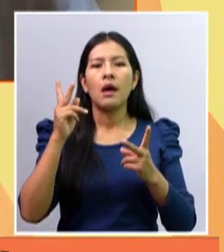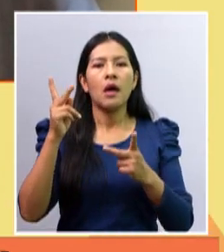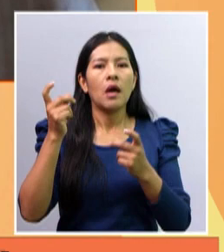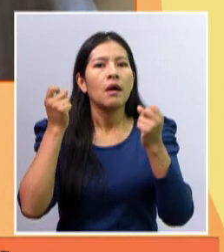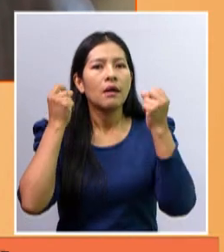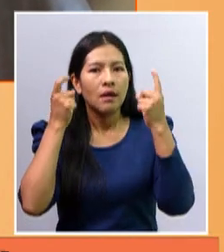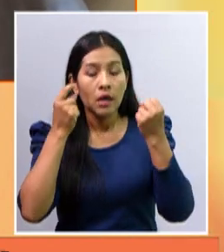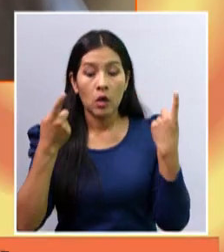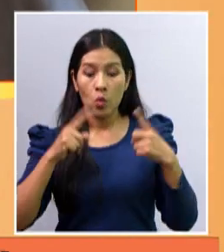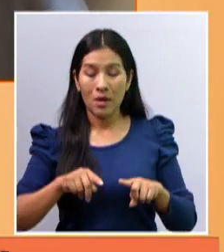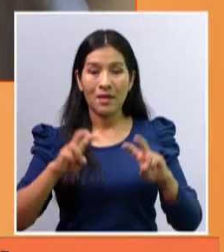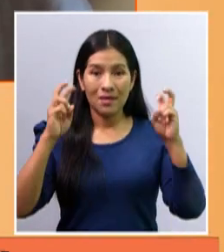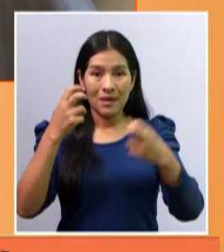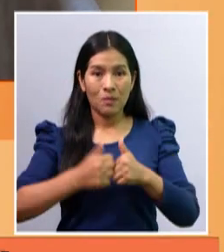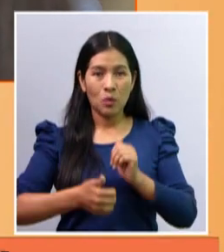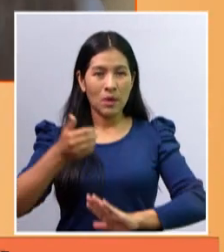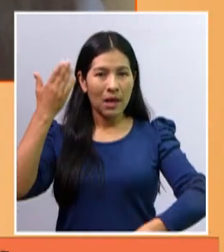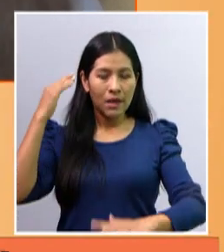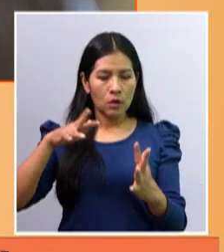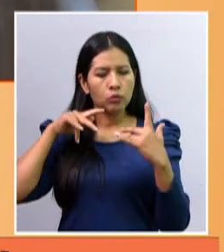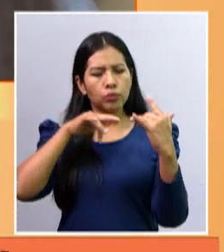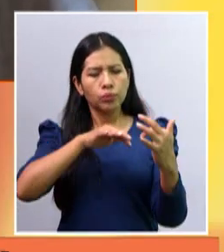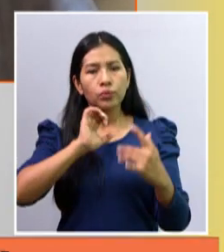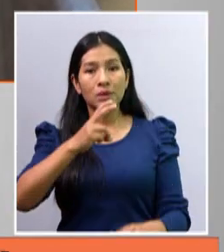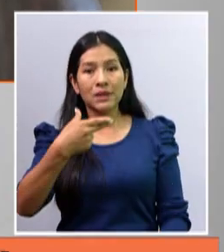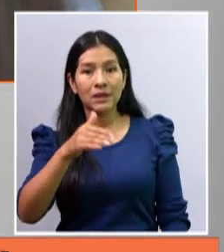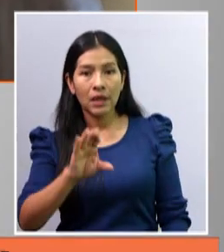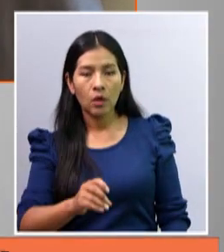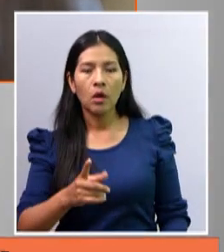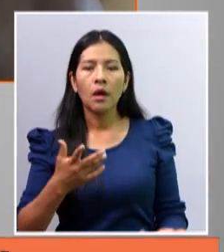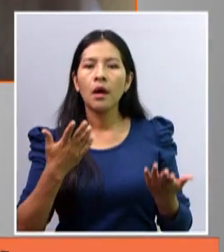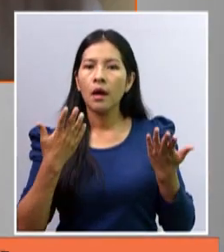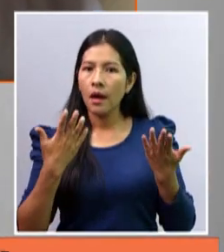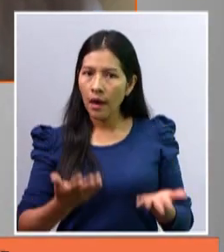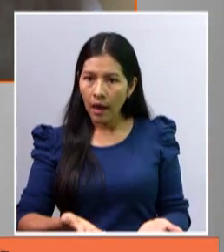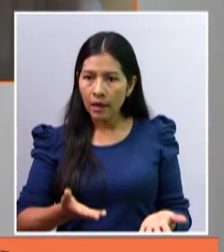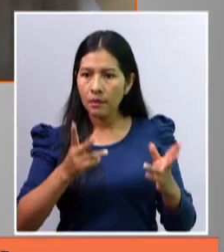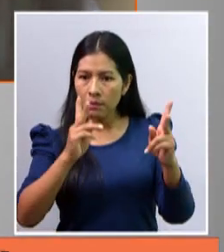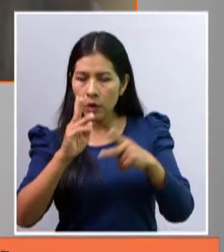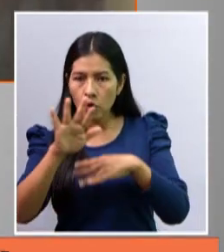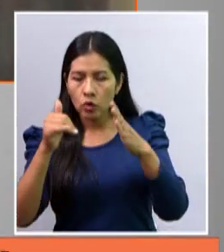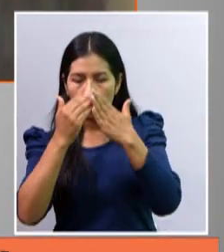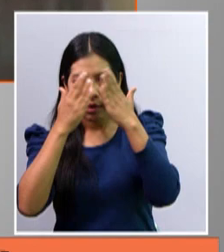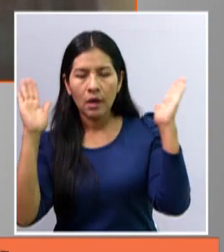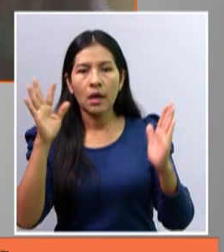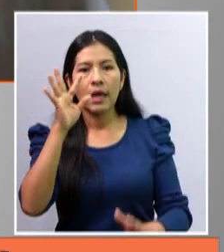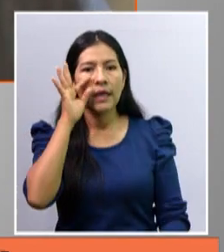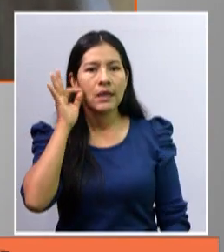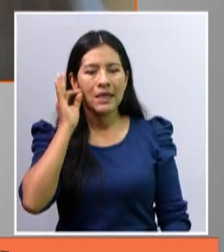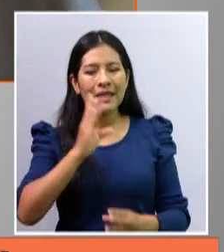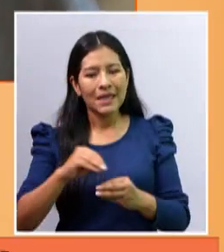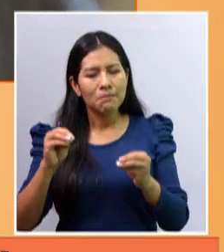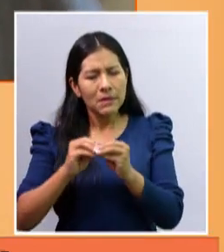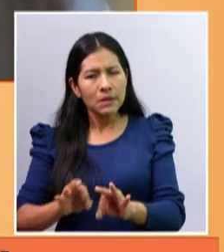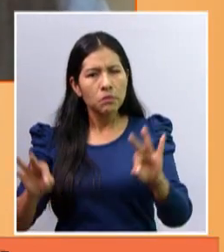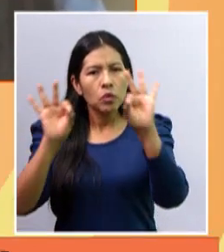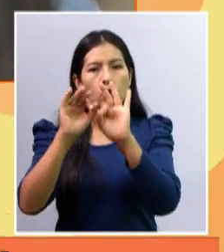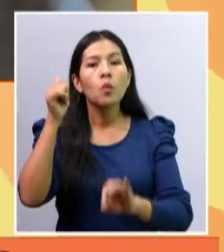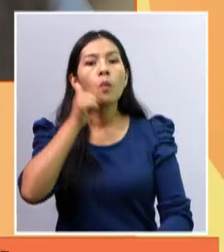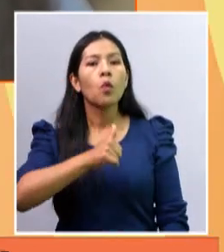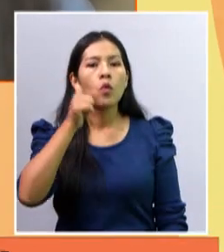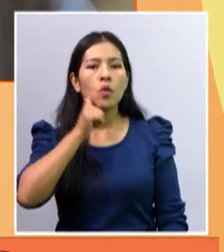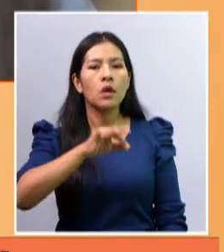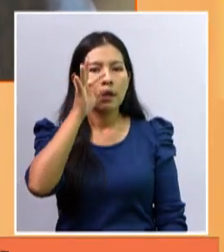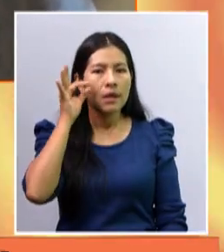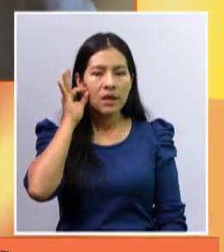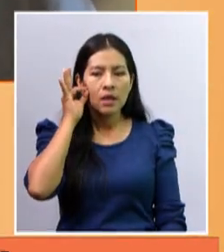de la guerra del Chaco había pues una invisibilización del indígena y más aún de la mujer Entonces qué pasaba